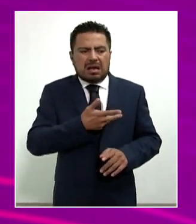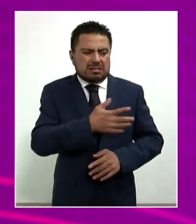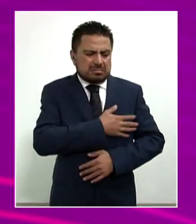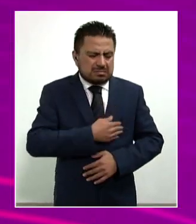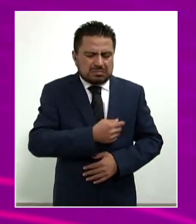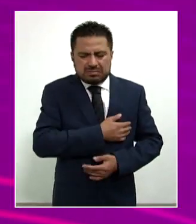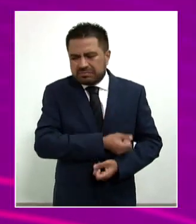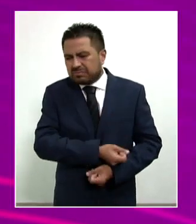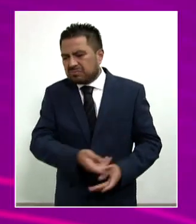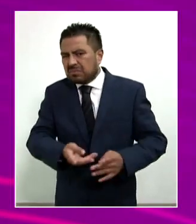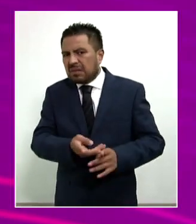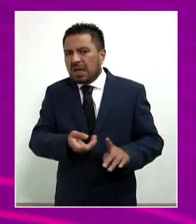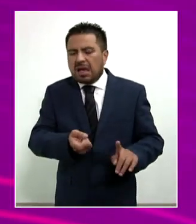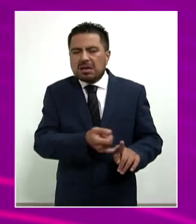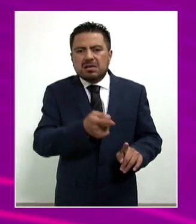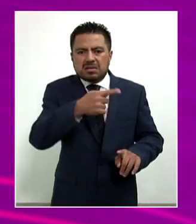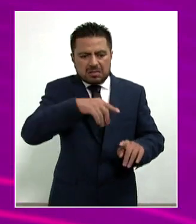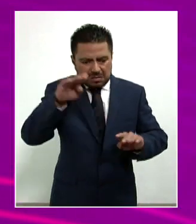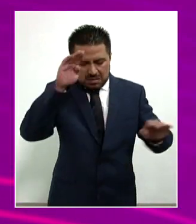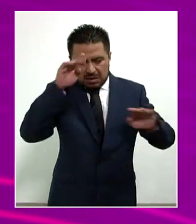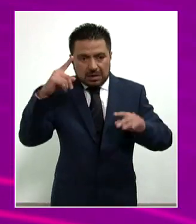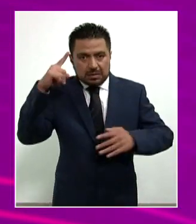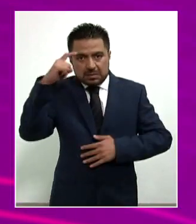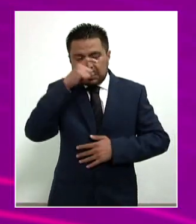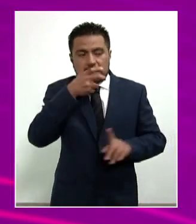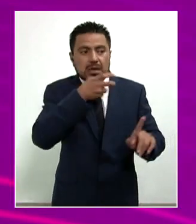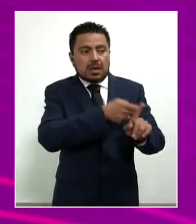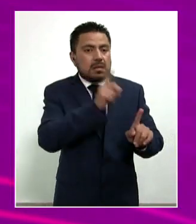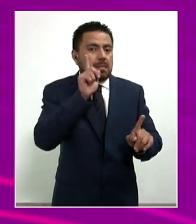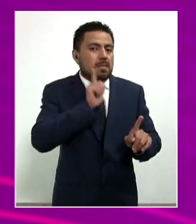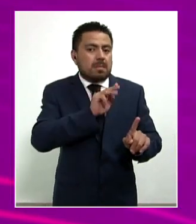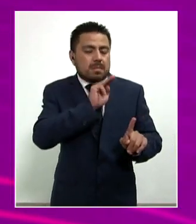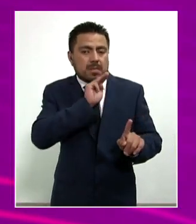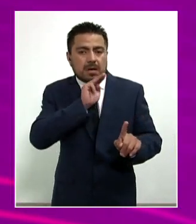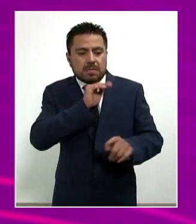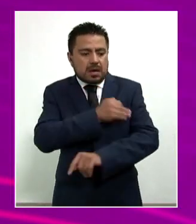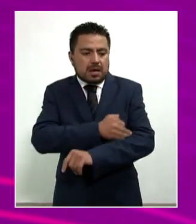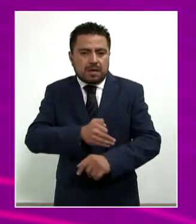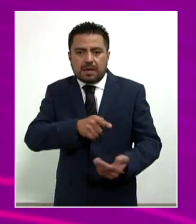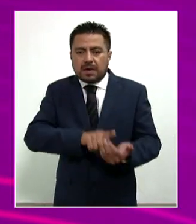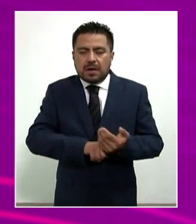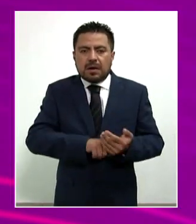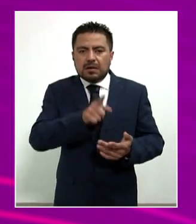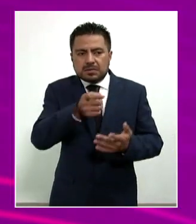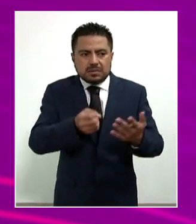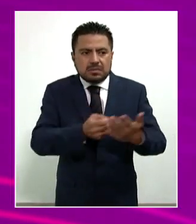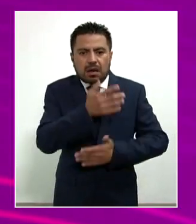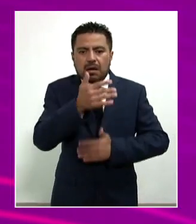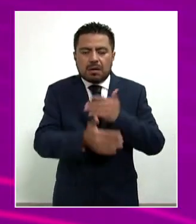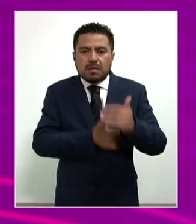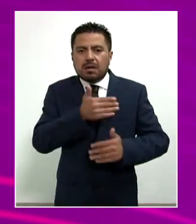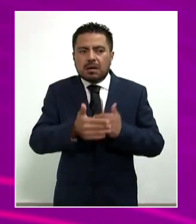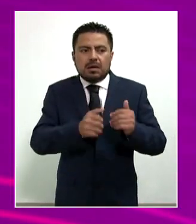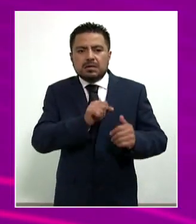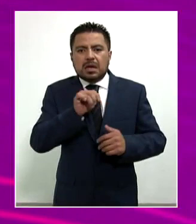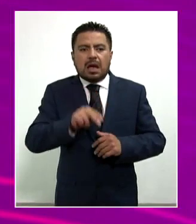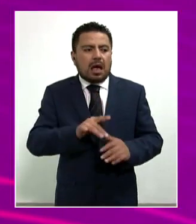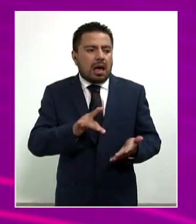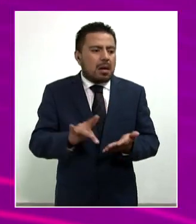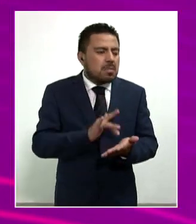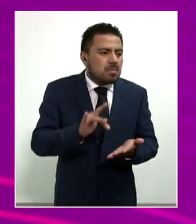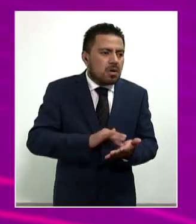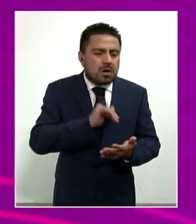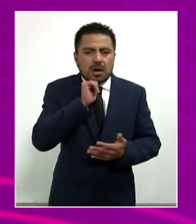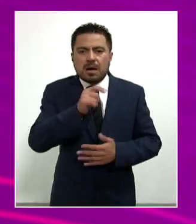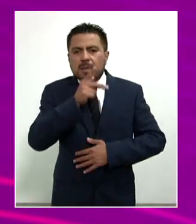hijos y son promiscuas, pensemos la dificultad de esa madre de familia en salir adelante sin el apoyo